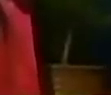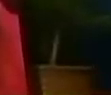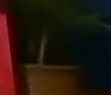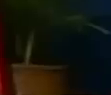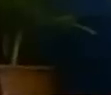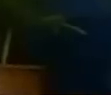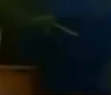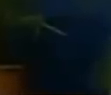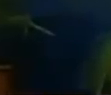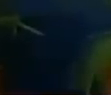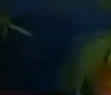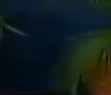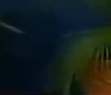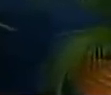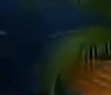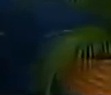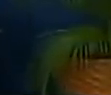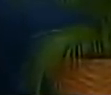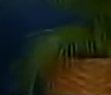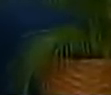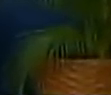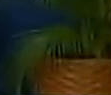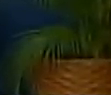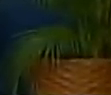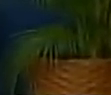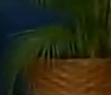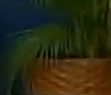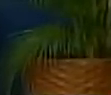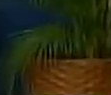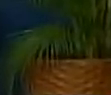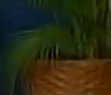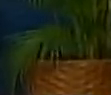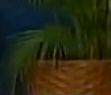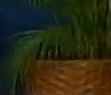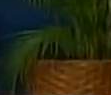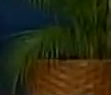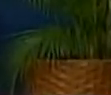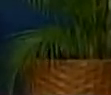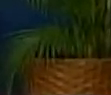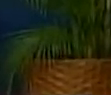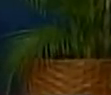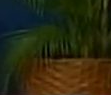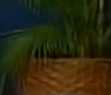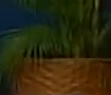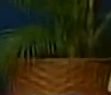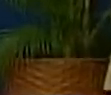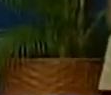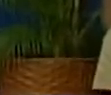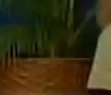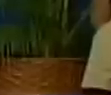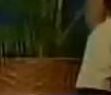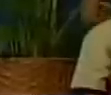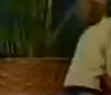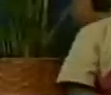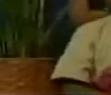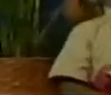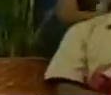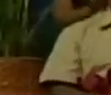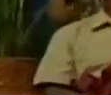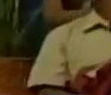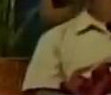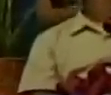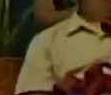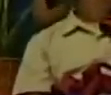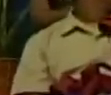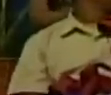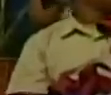reflexión. ¿Qué vine a defender? Y para que se vayan con más fuerza para seguir defendiendo esta revolución, donde quiera que cada